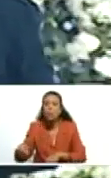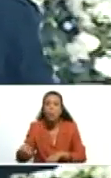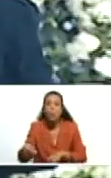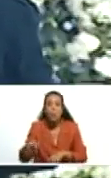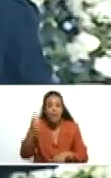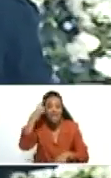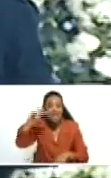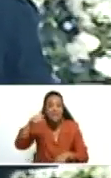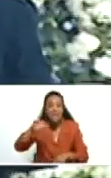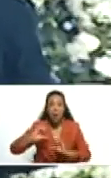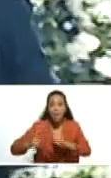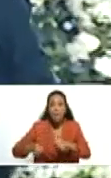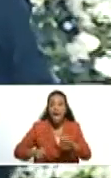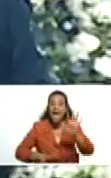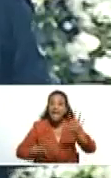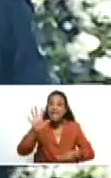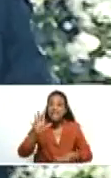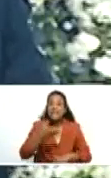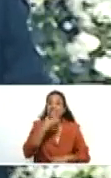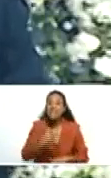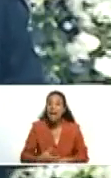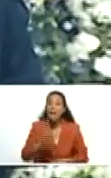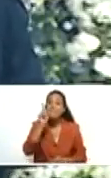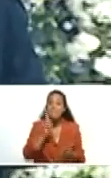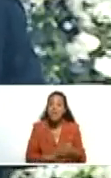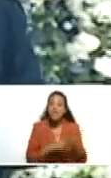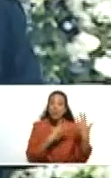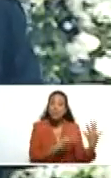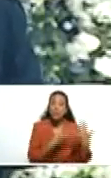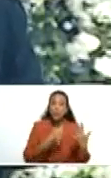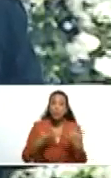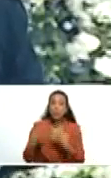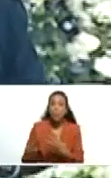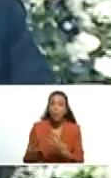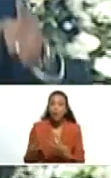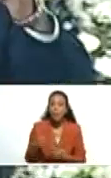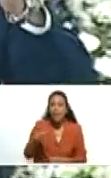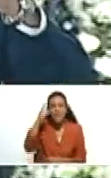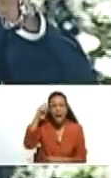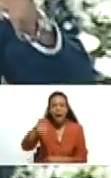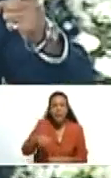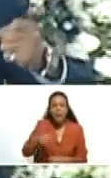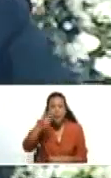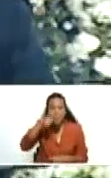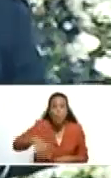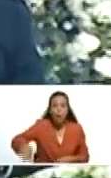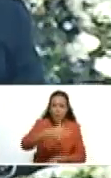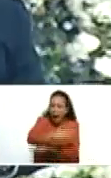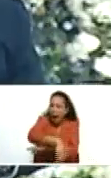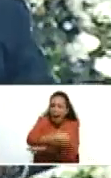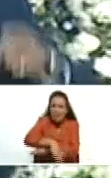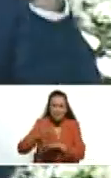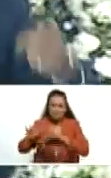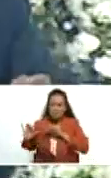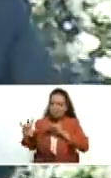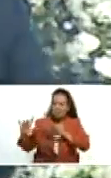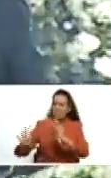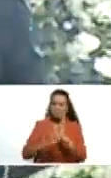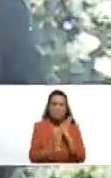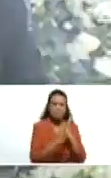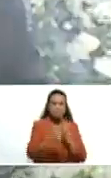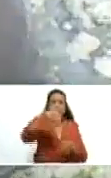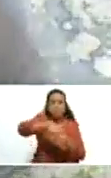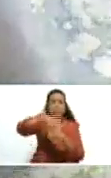ese día, aquel 15 de diciembre de 1999... cuando el pueblo salió a las calles a